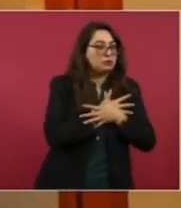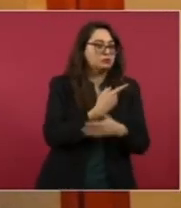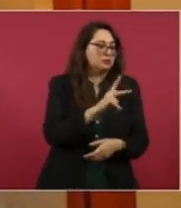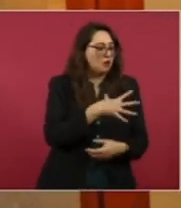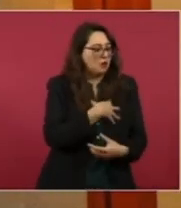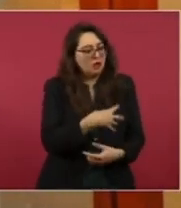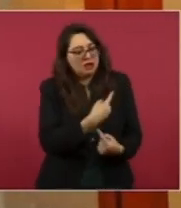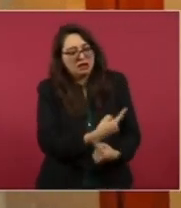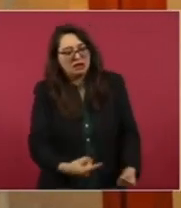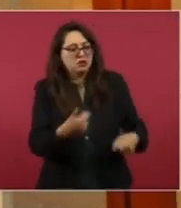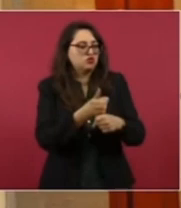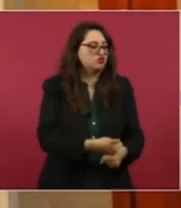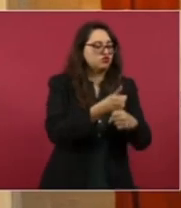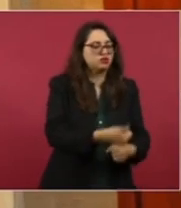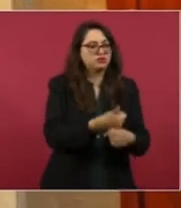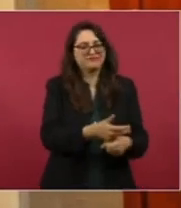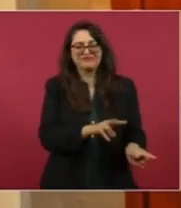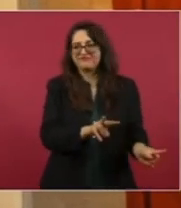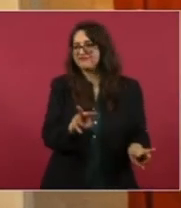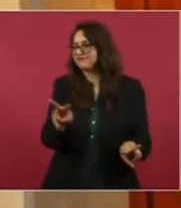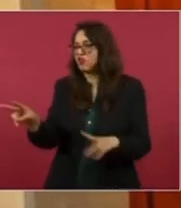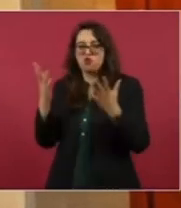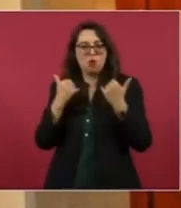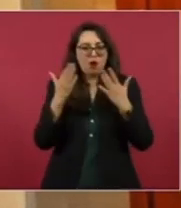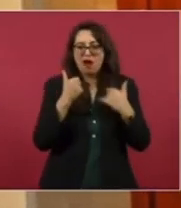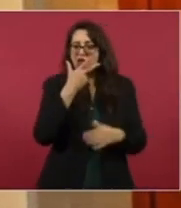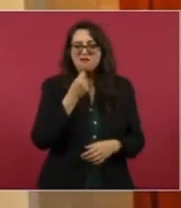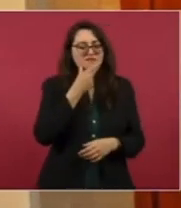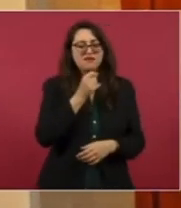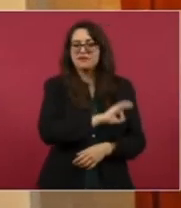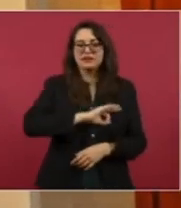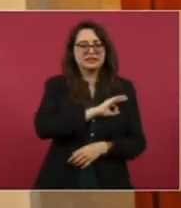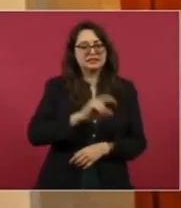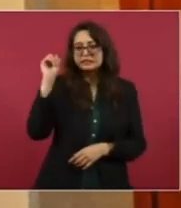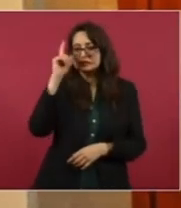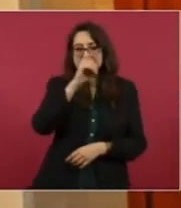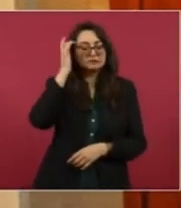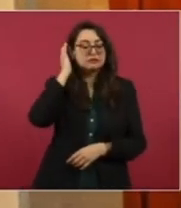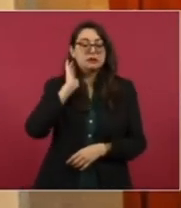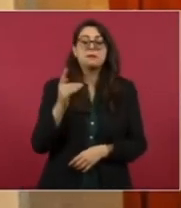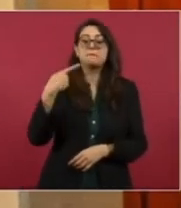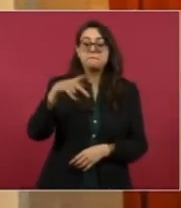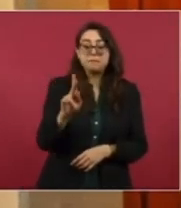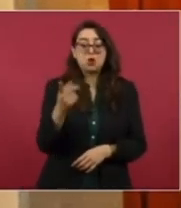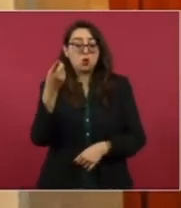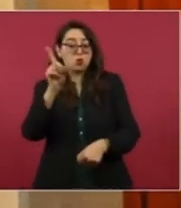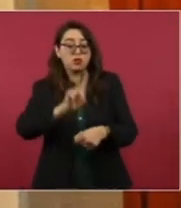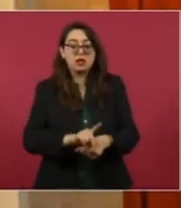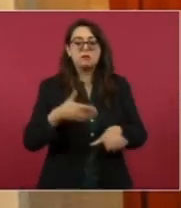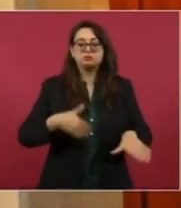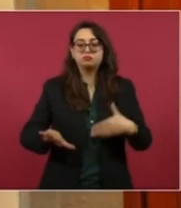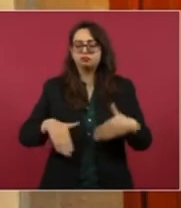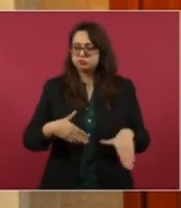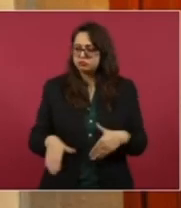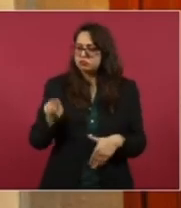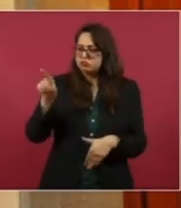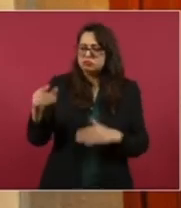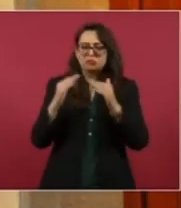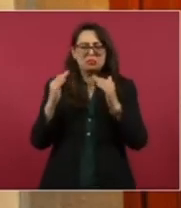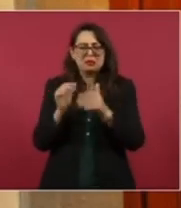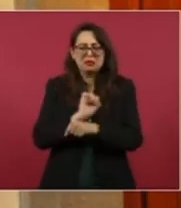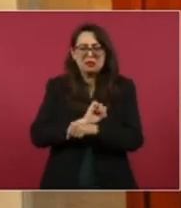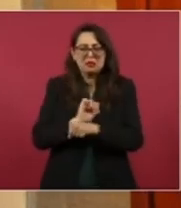hijos. Sin embargo, una tarde, los soldados del zar pasaron junto a una pequeña choza en la que un hombre descansaba